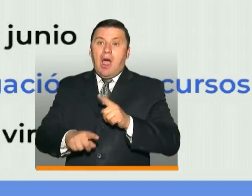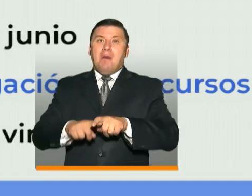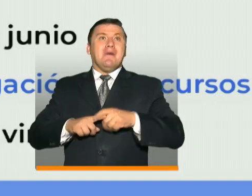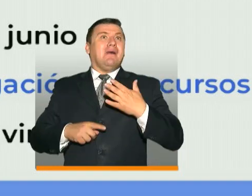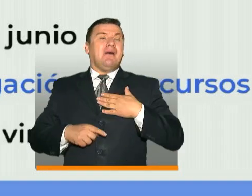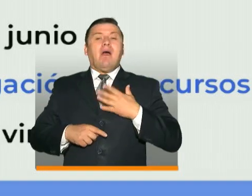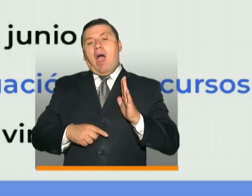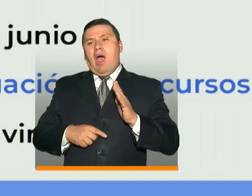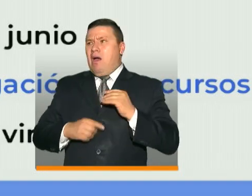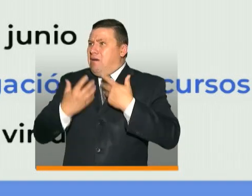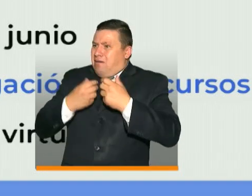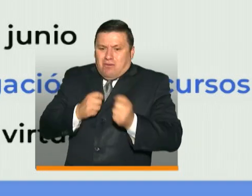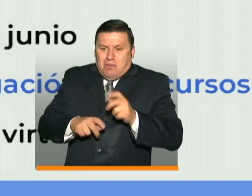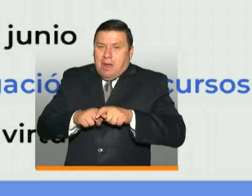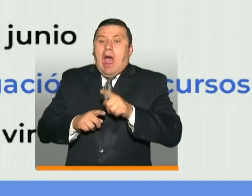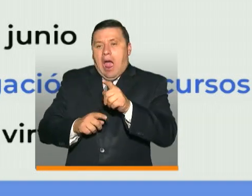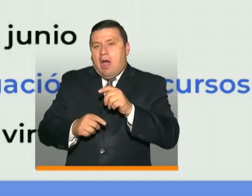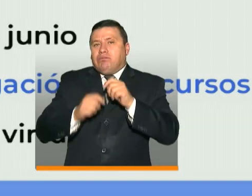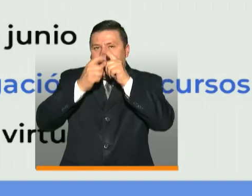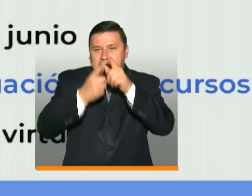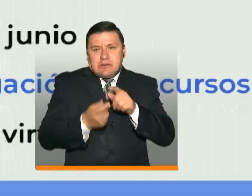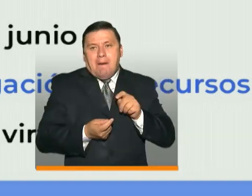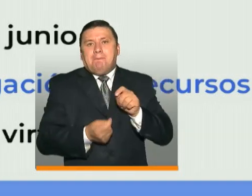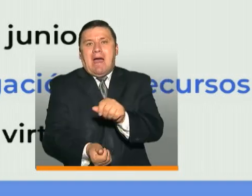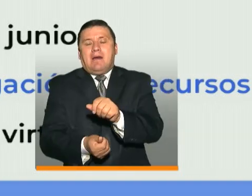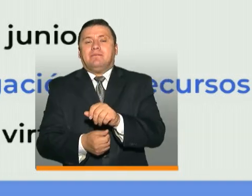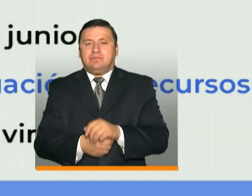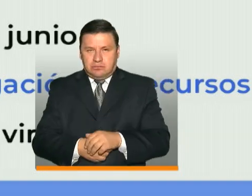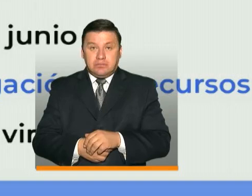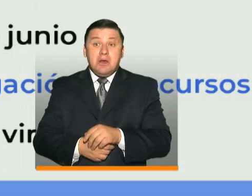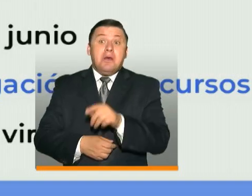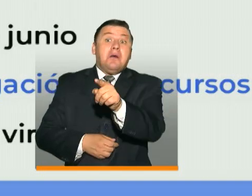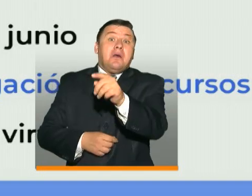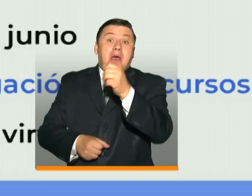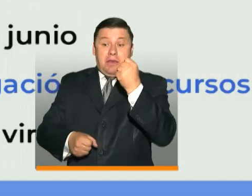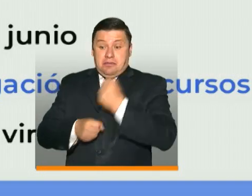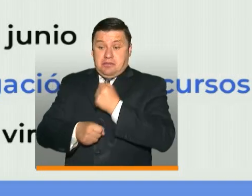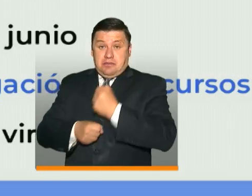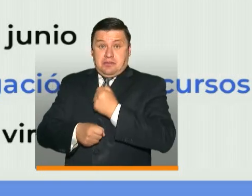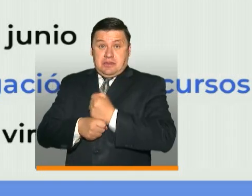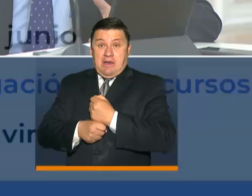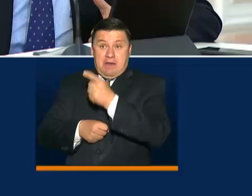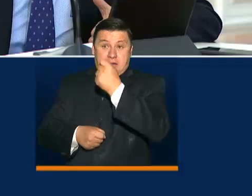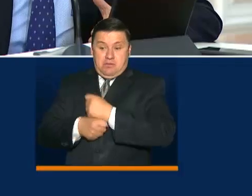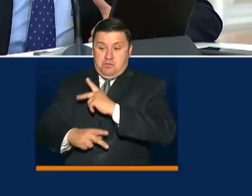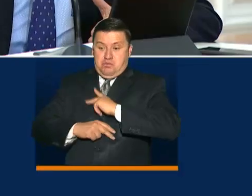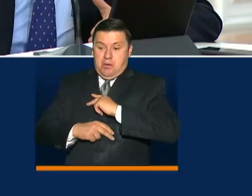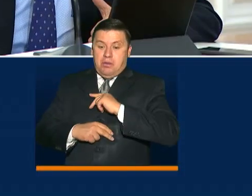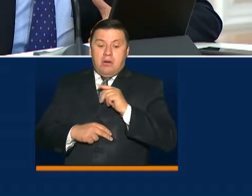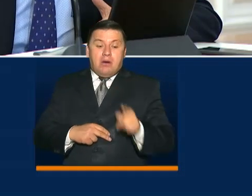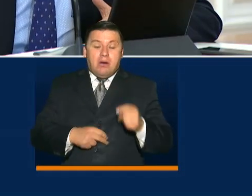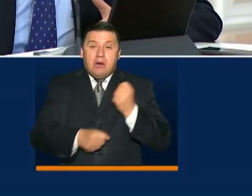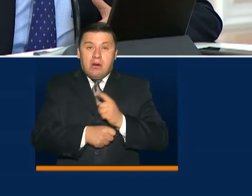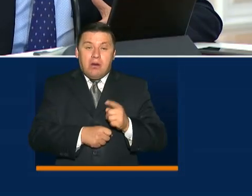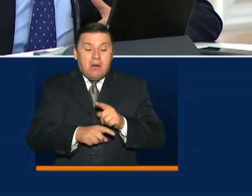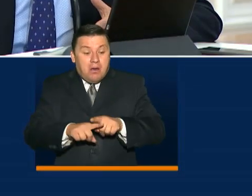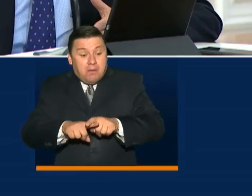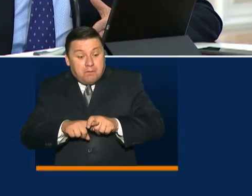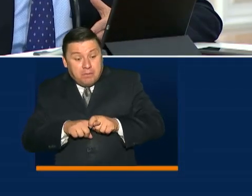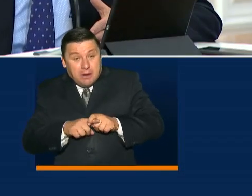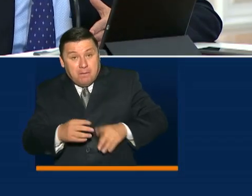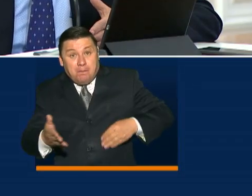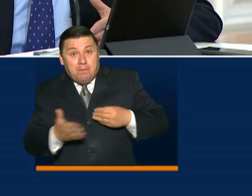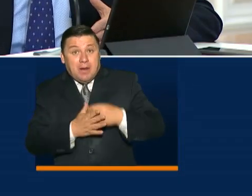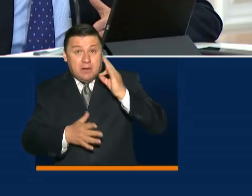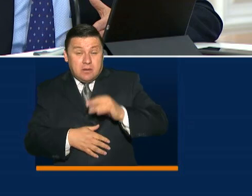podrán concertar fraternalmente con los trabajadores la posibilidad de esa prima que se debe